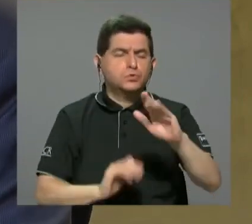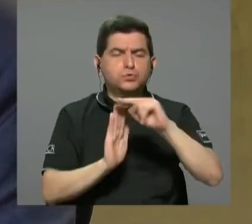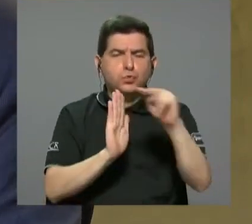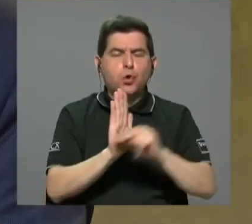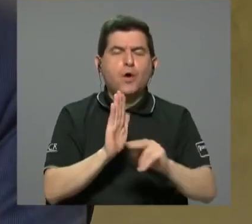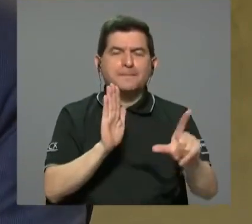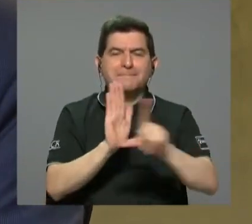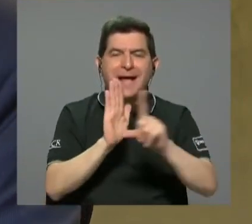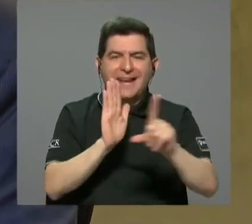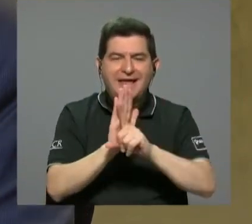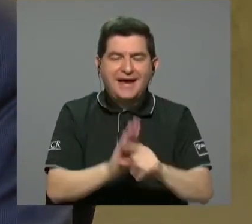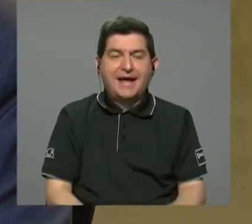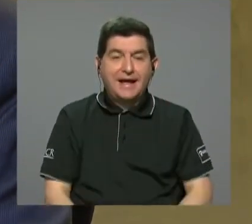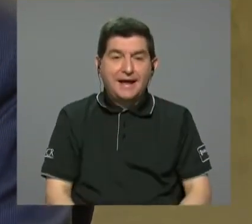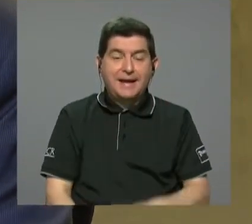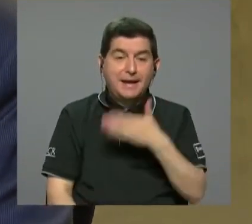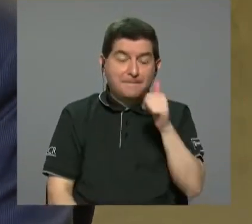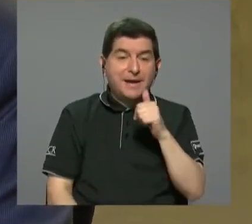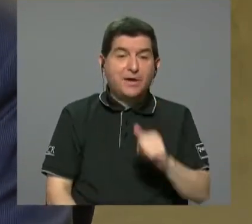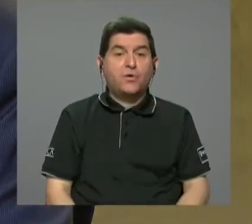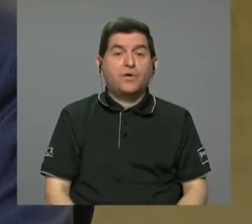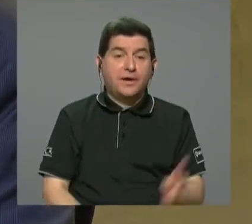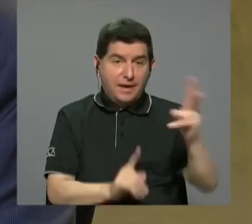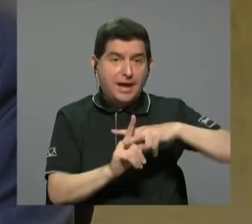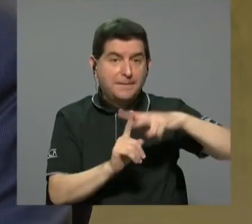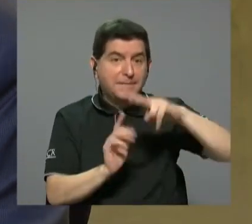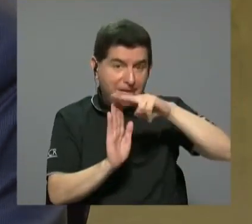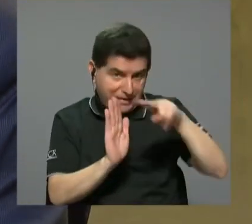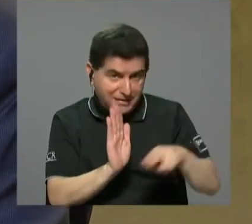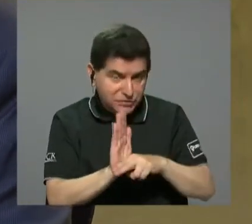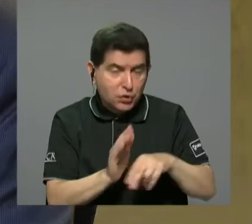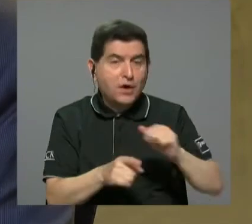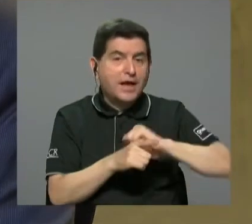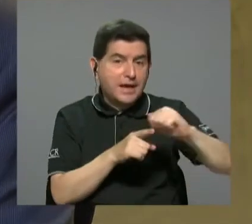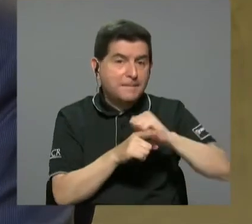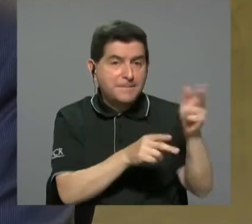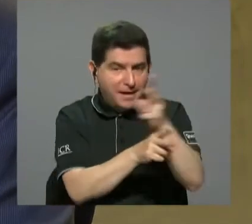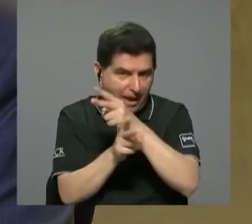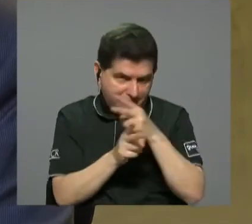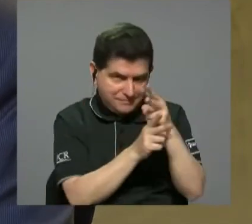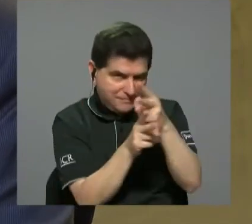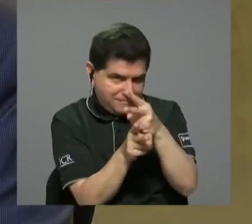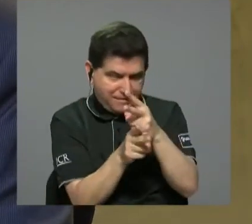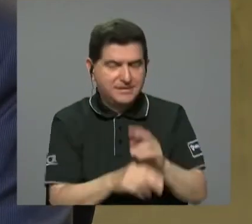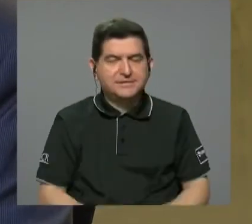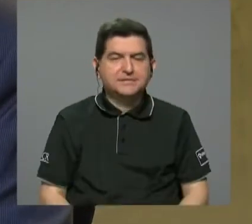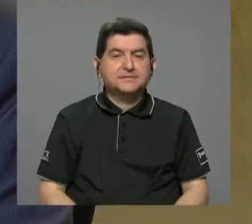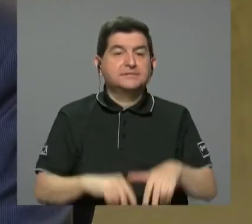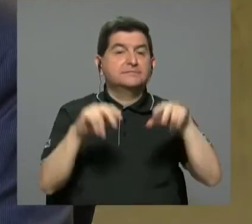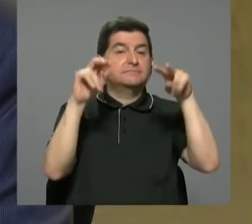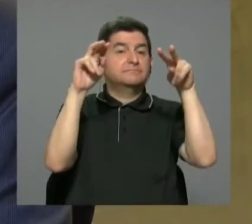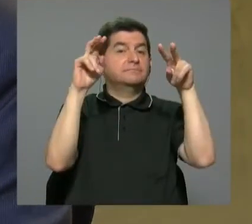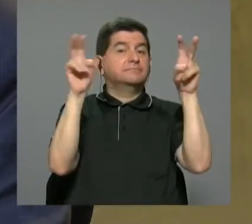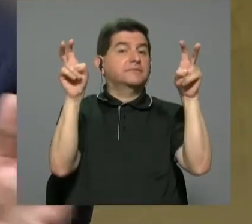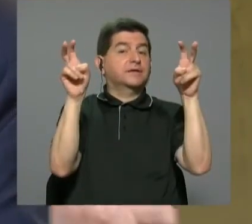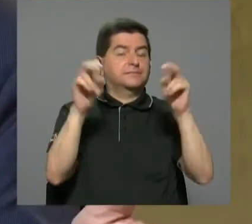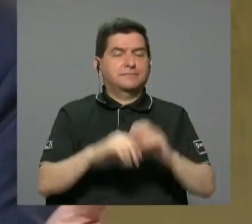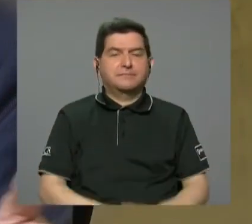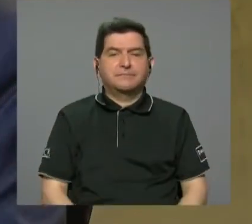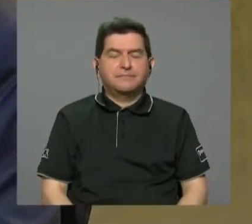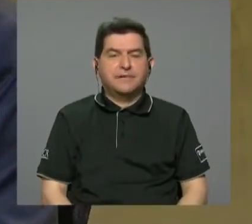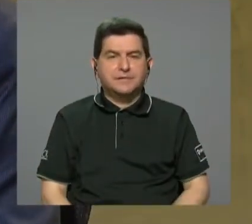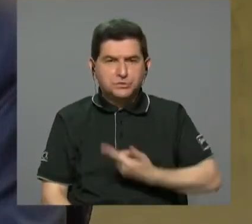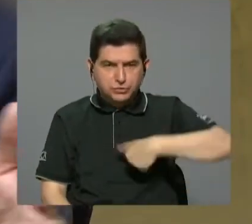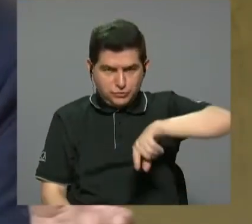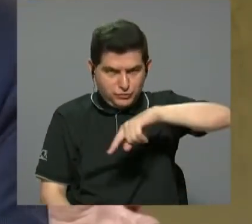legal, a mejorar su marco normativo, por supuesto, y sus prácticas de supervisión. Vienen temas, bueno, venimos